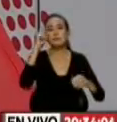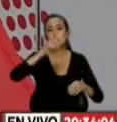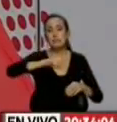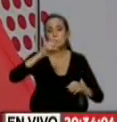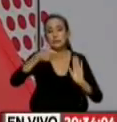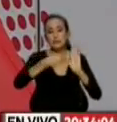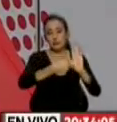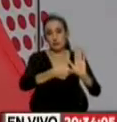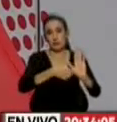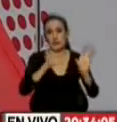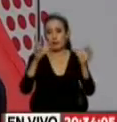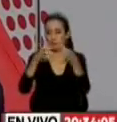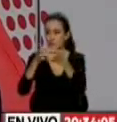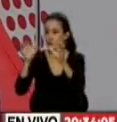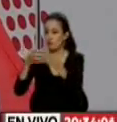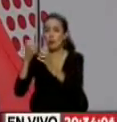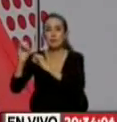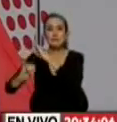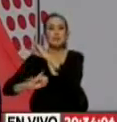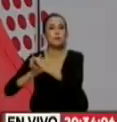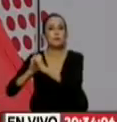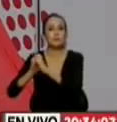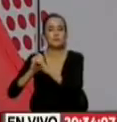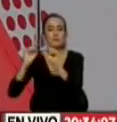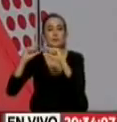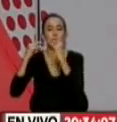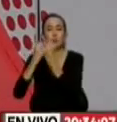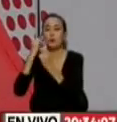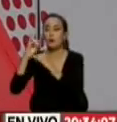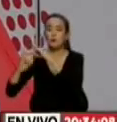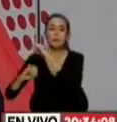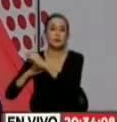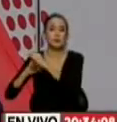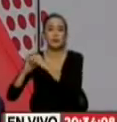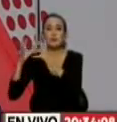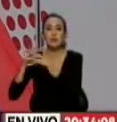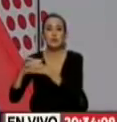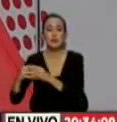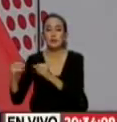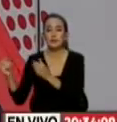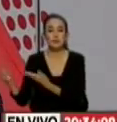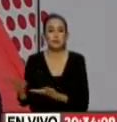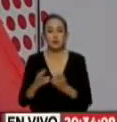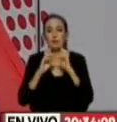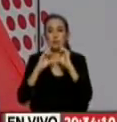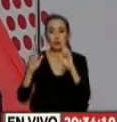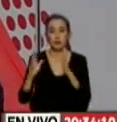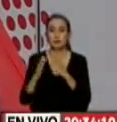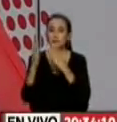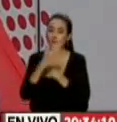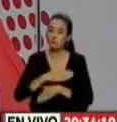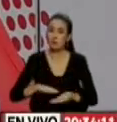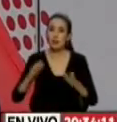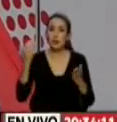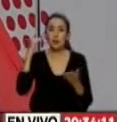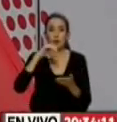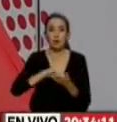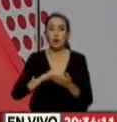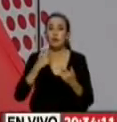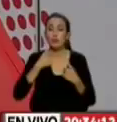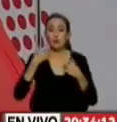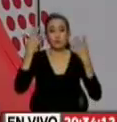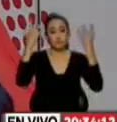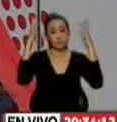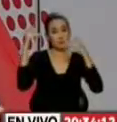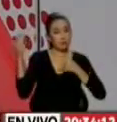organismos internacionales han sido muy laxos en esta forma de poder dar una respuesta. Por lo tanto, insisto, aplaudo que el